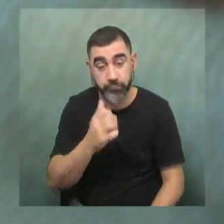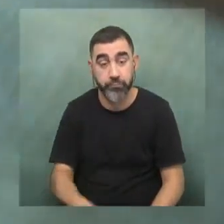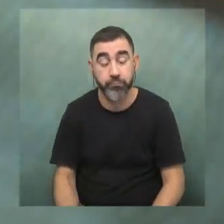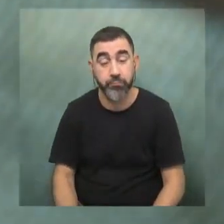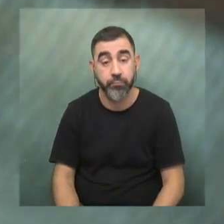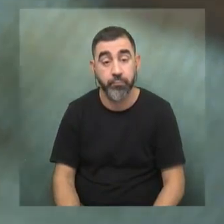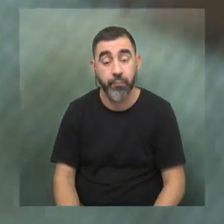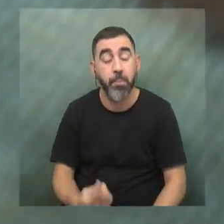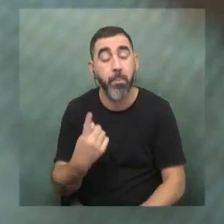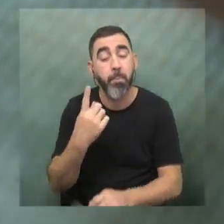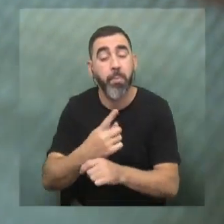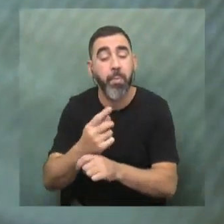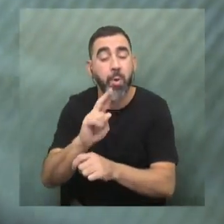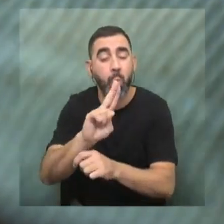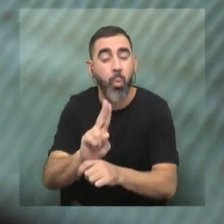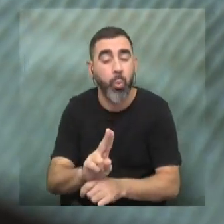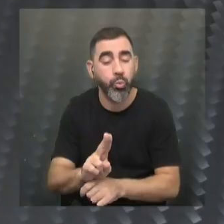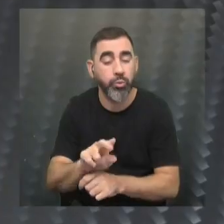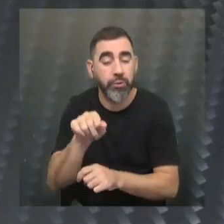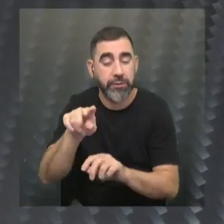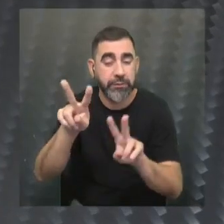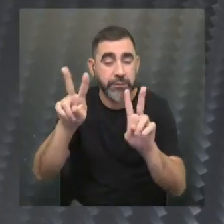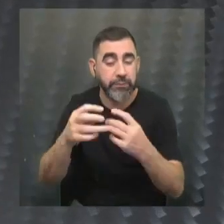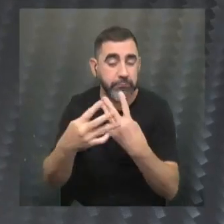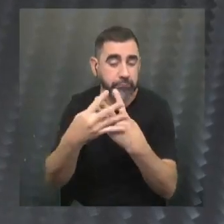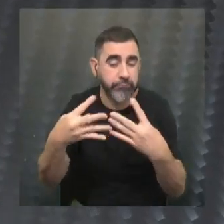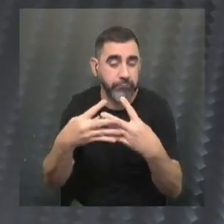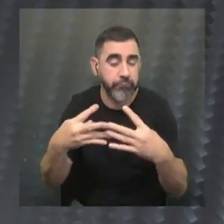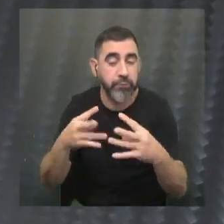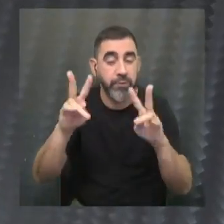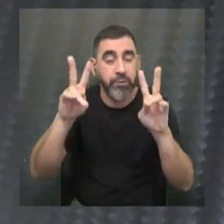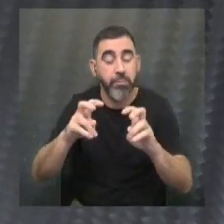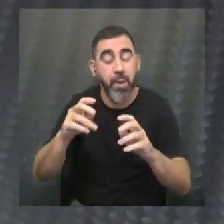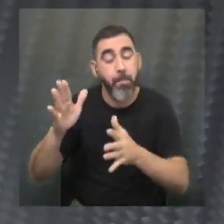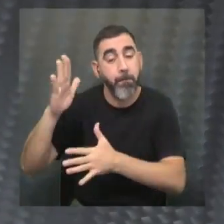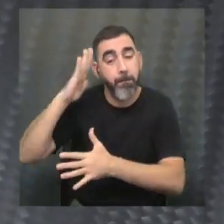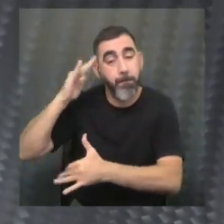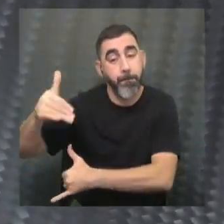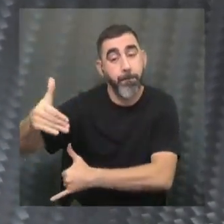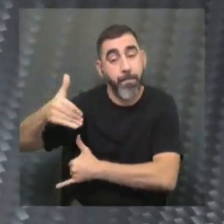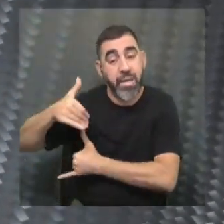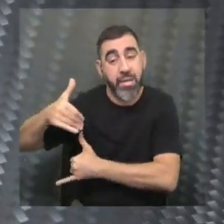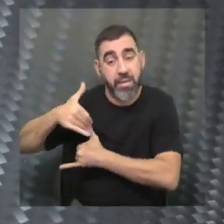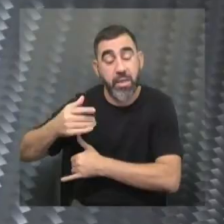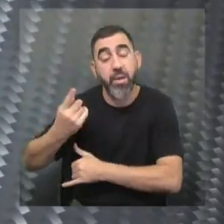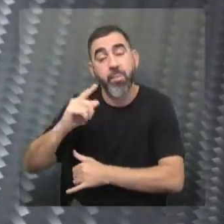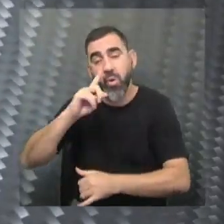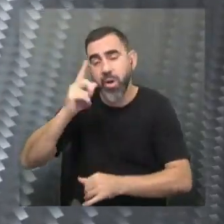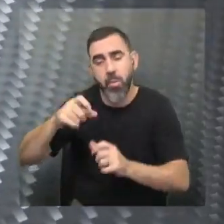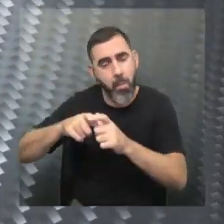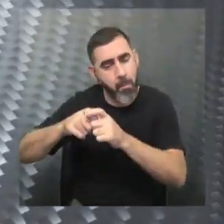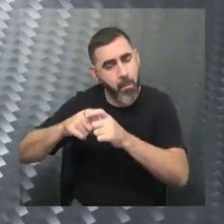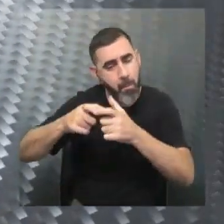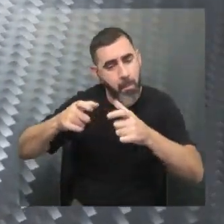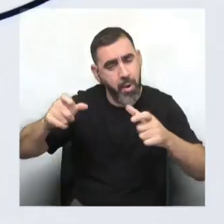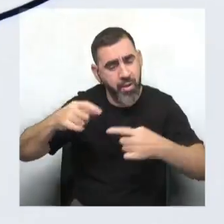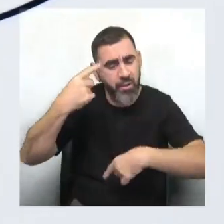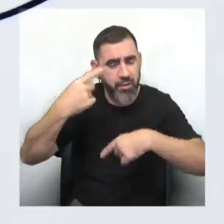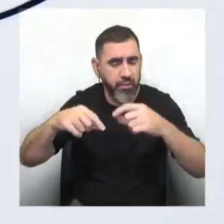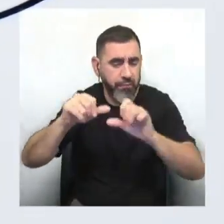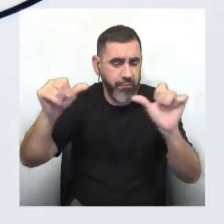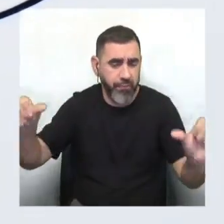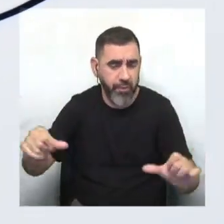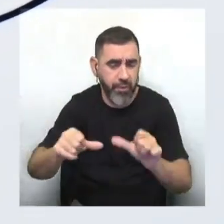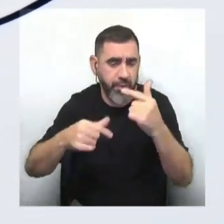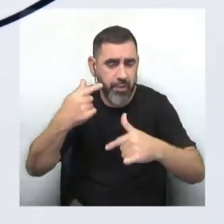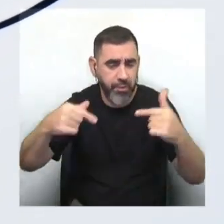Los primeros usos de las fibras de carbono fueron en el campo militar, pero rápidamente se fueron extendiendo a otro tipo de áreas,